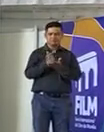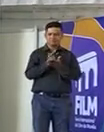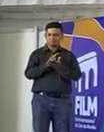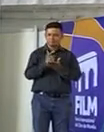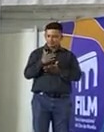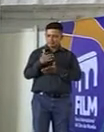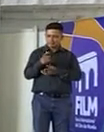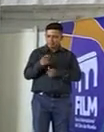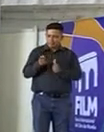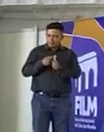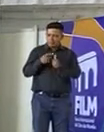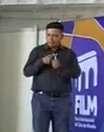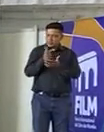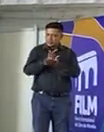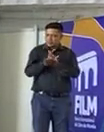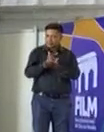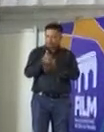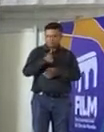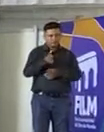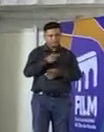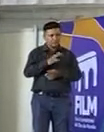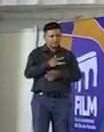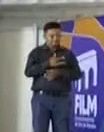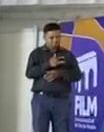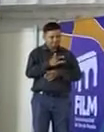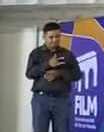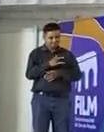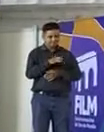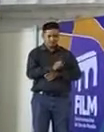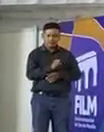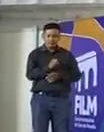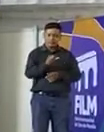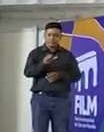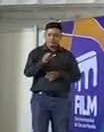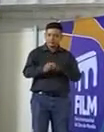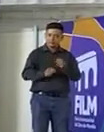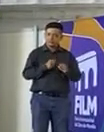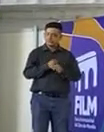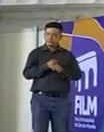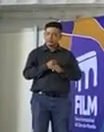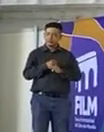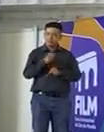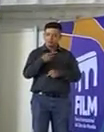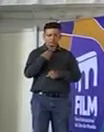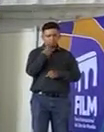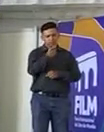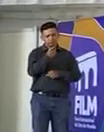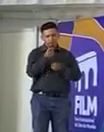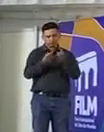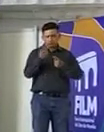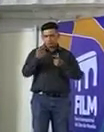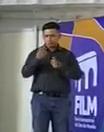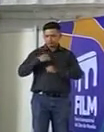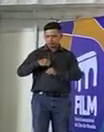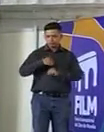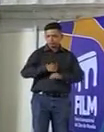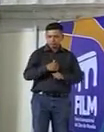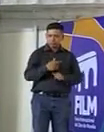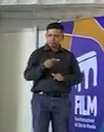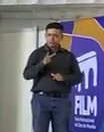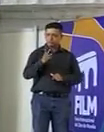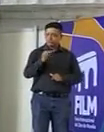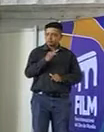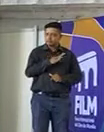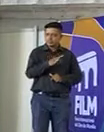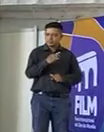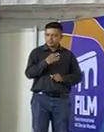primeros libros que yo me enamoré a los 16 años y mencioné algunos autores y no pude dejar